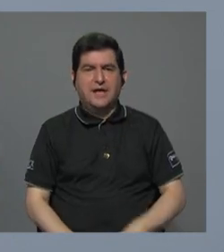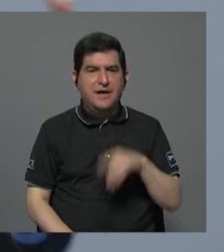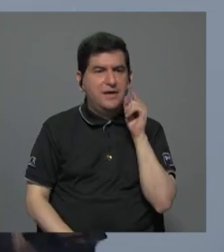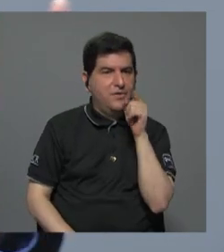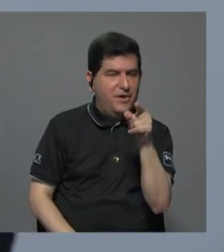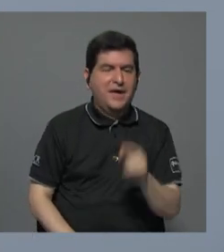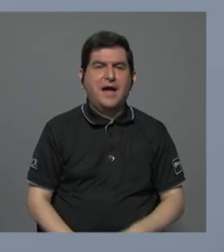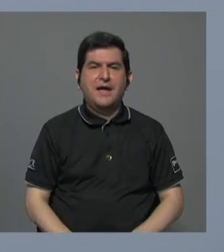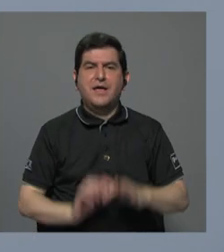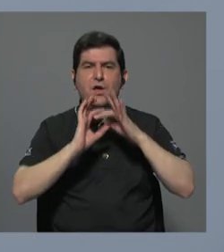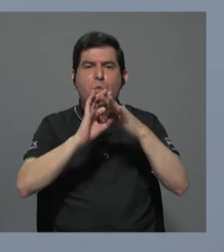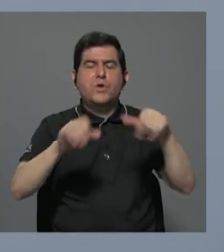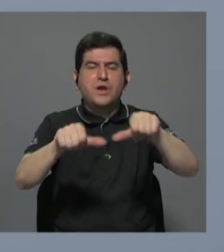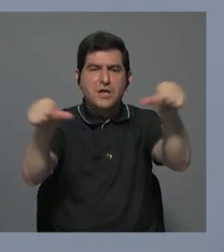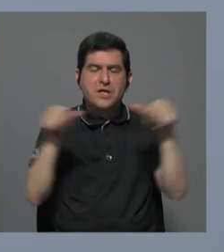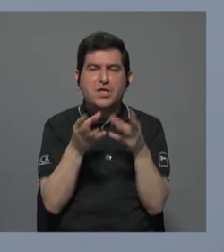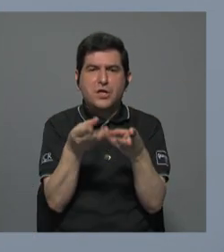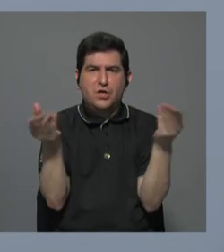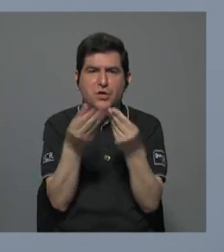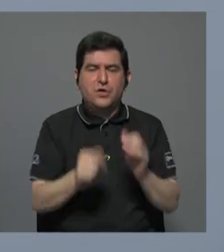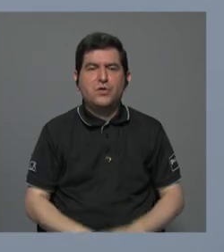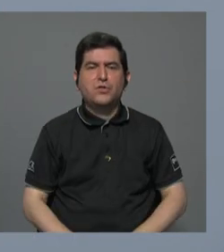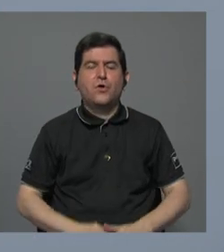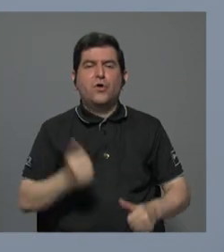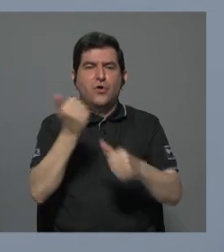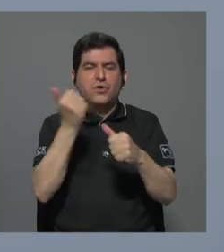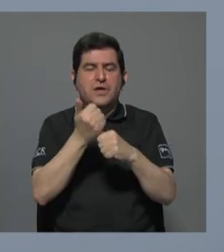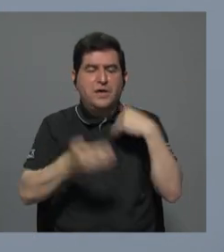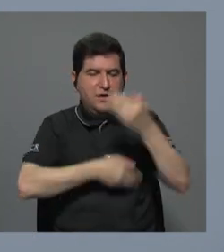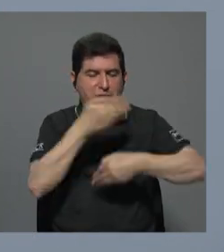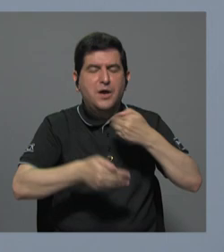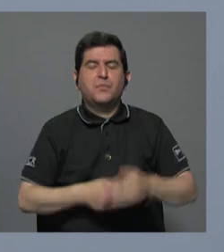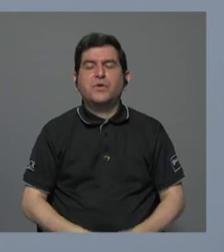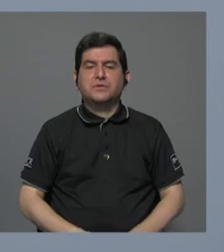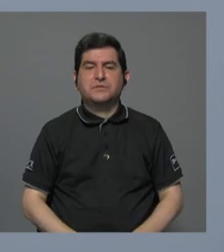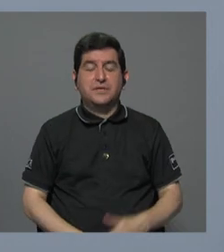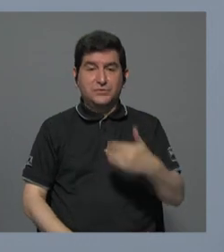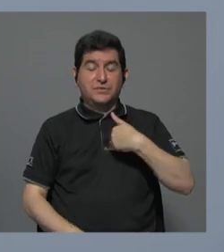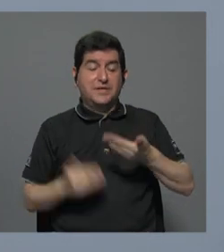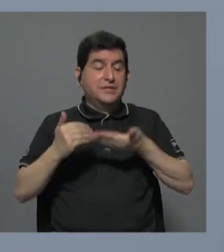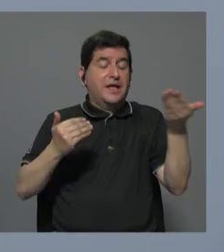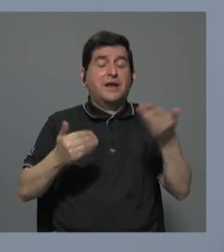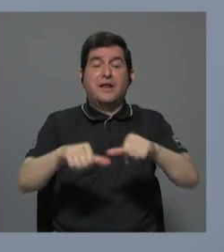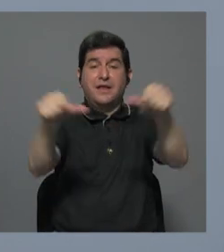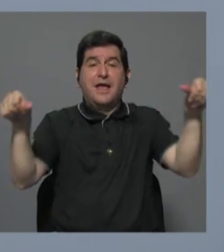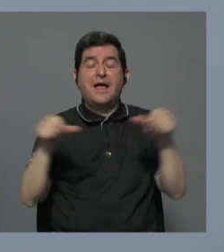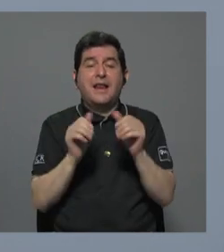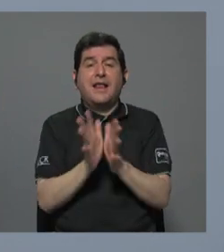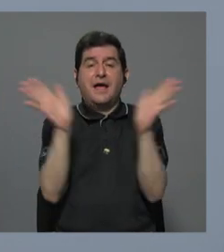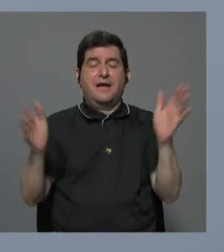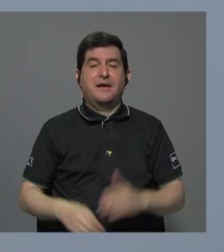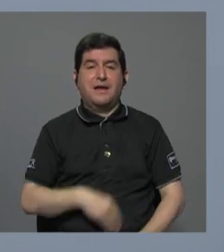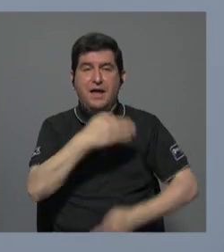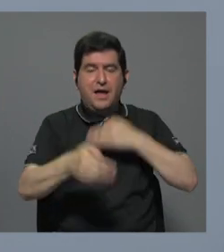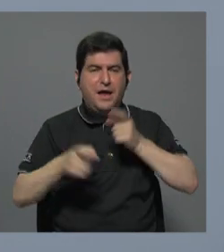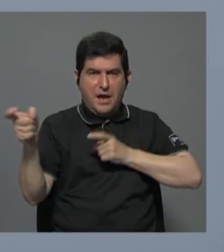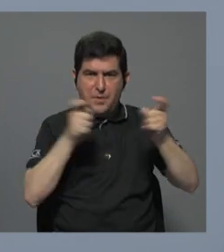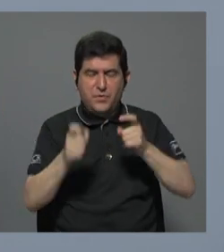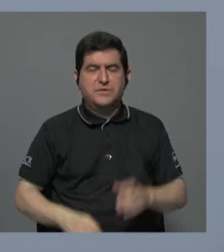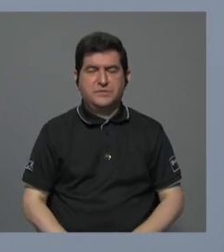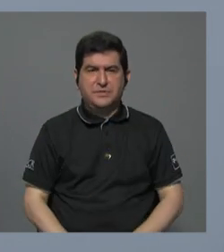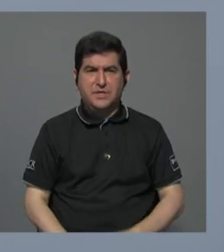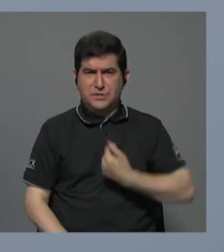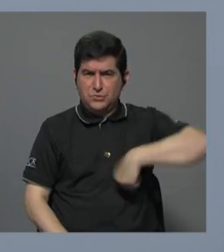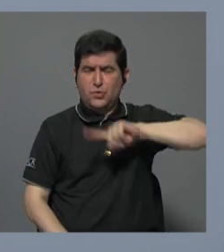estén de la mano del sector productivo y de esa asesoría constante de los procesos de gestión de la cosa pública porque en el proceso de administración de esa cosa